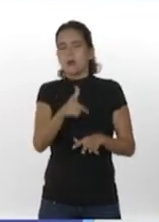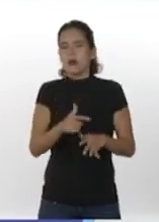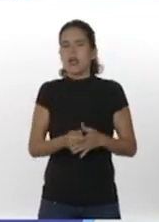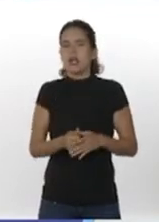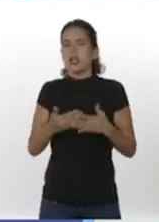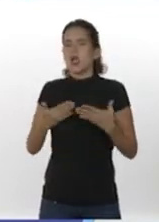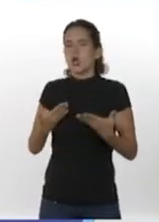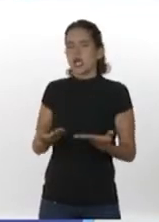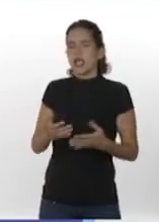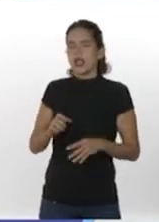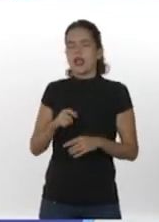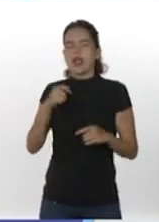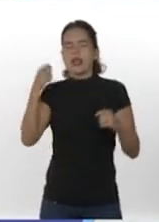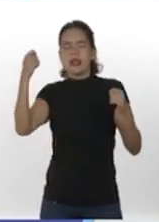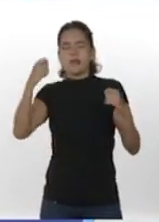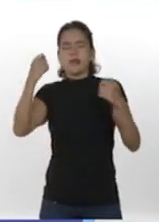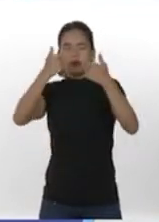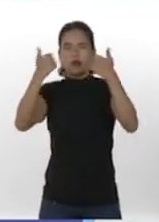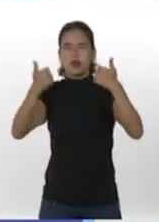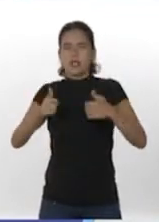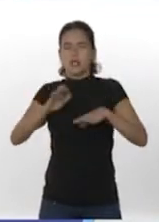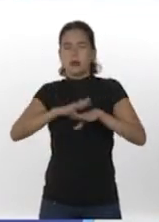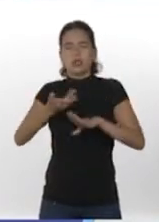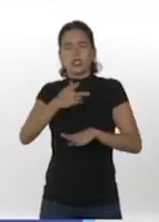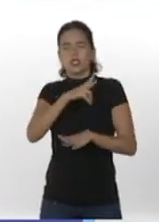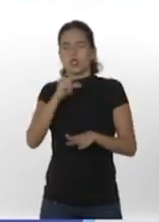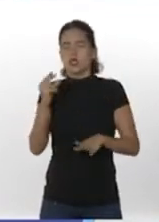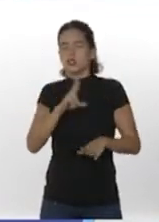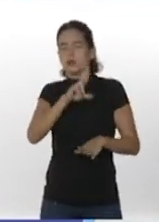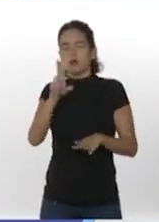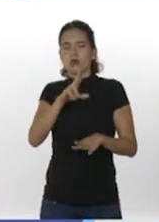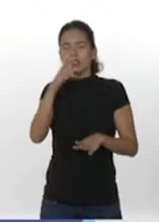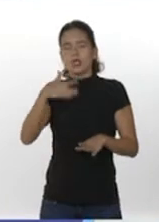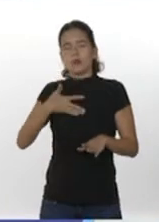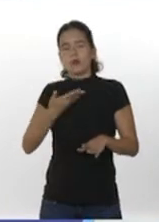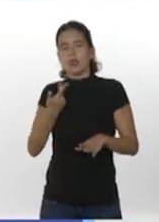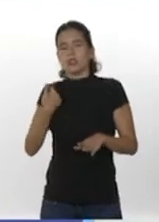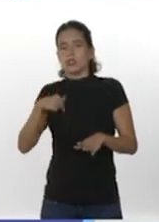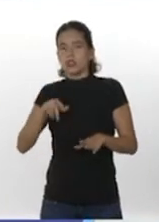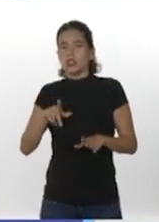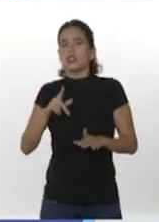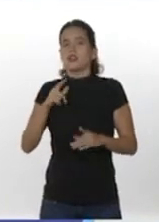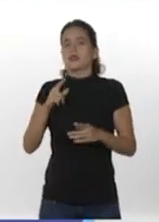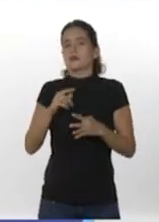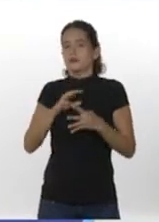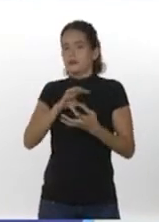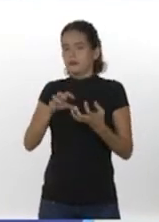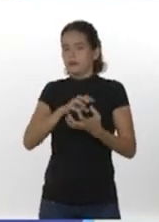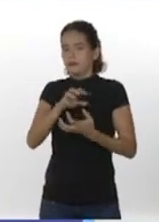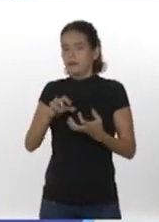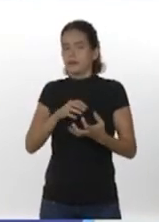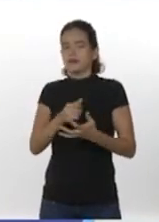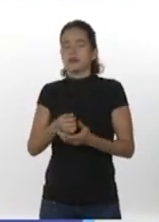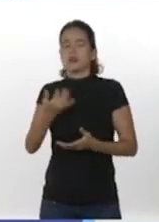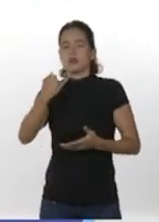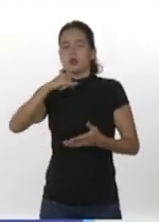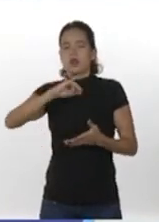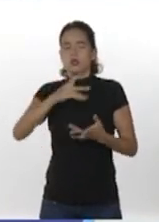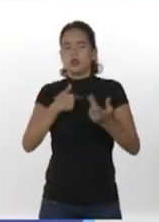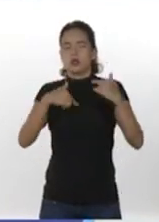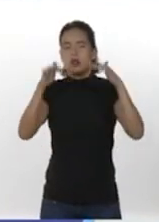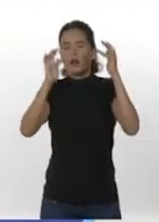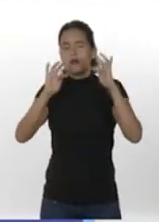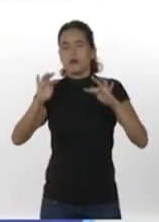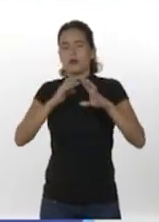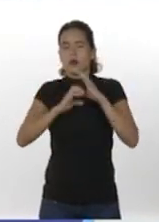esas desventajas de lo que es el videoarte, porque si no lo sabemos utilizar puede tener consecuencias negativas. Entonces allí,